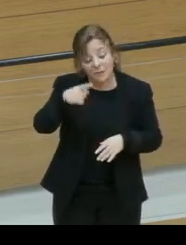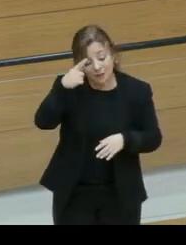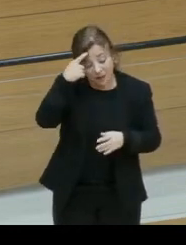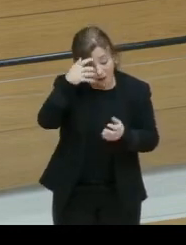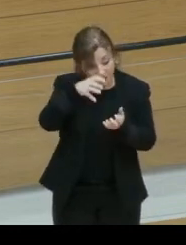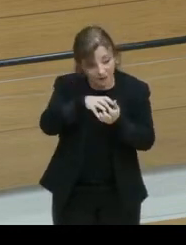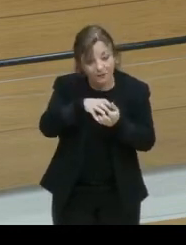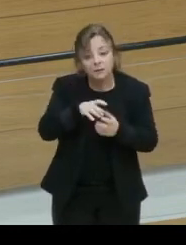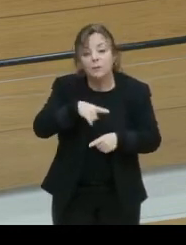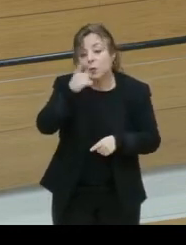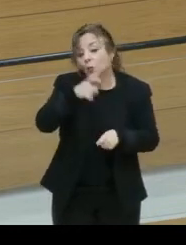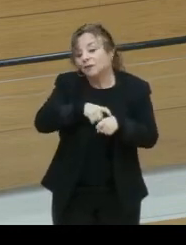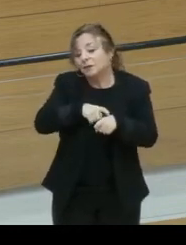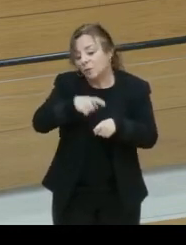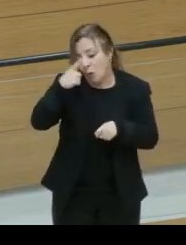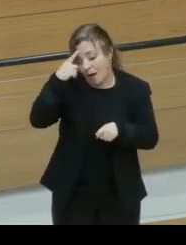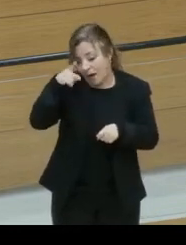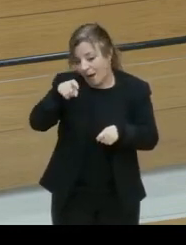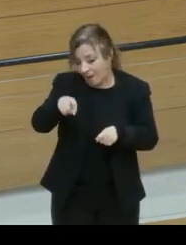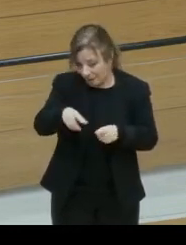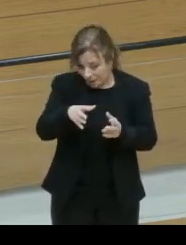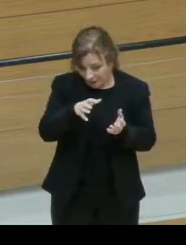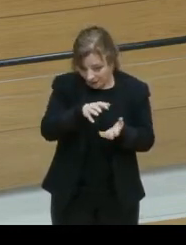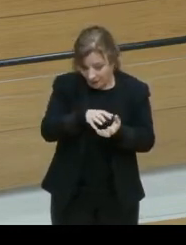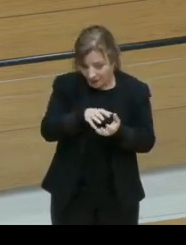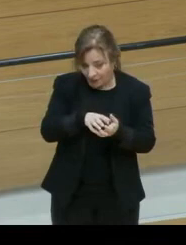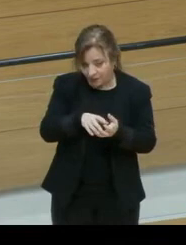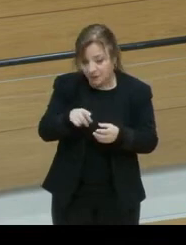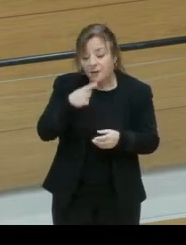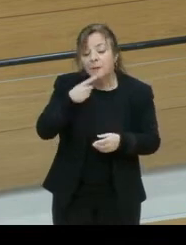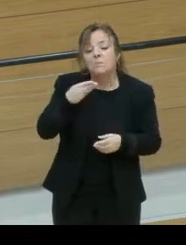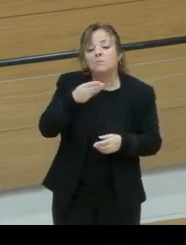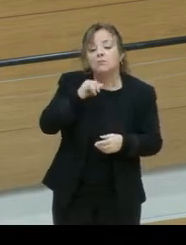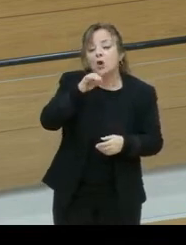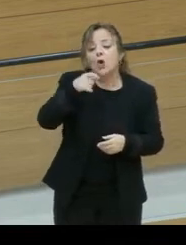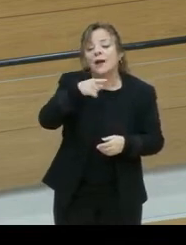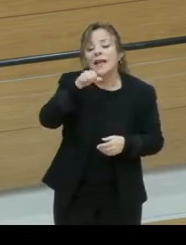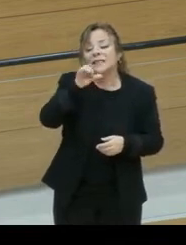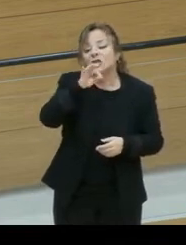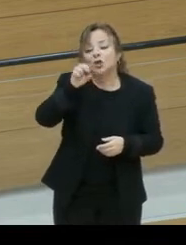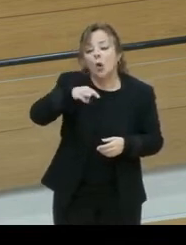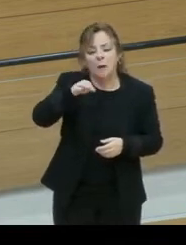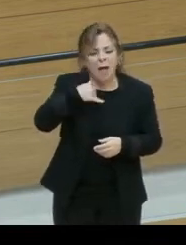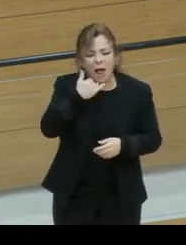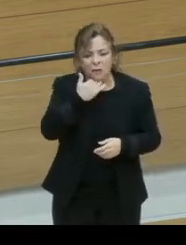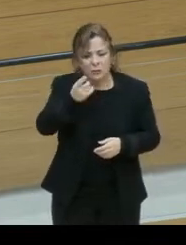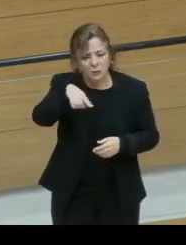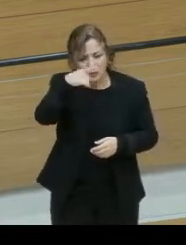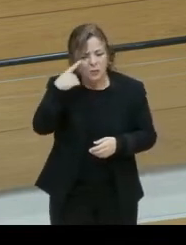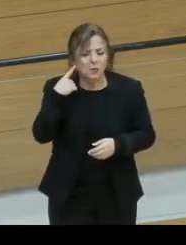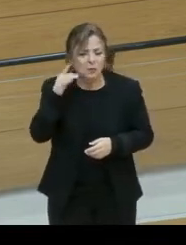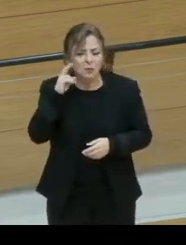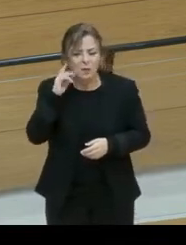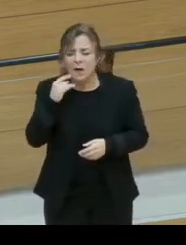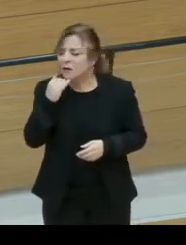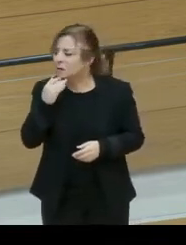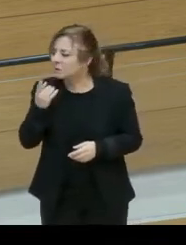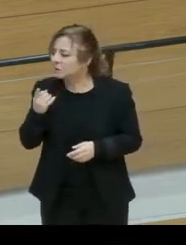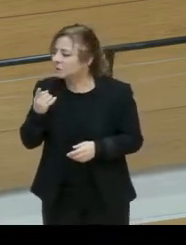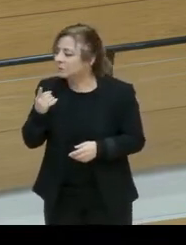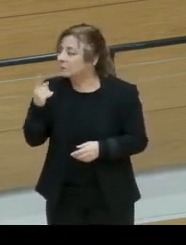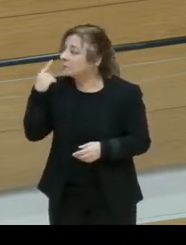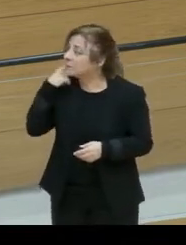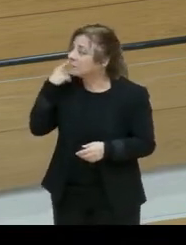tipo de cáncer cerebral, que es el glioblastoma. ¿Os suena alguno? ¿Sí os suena? El